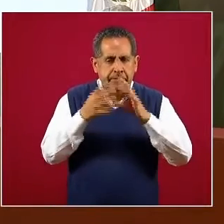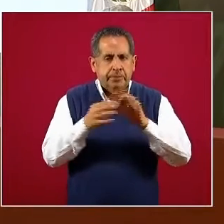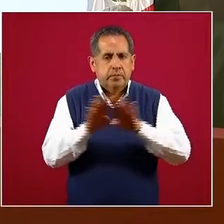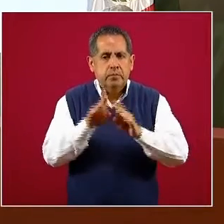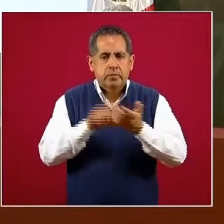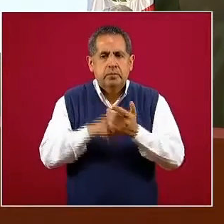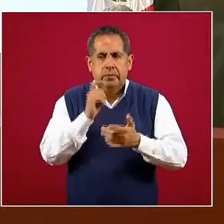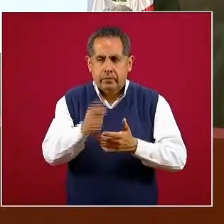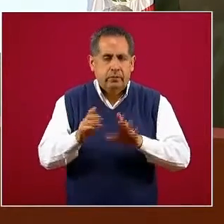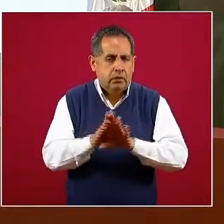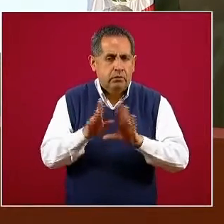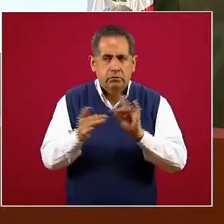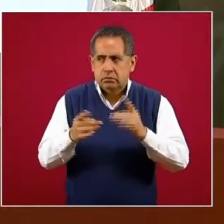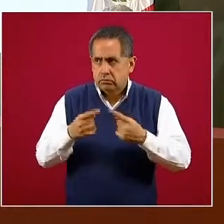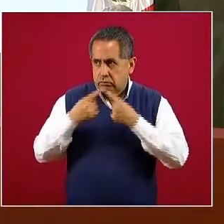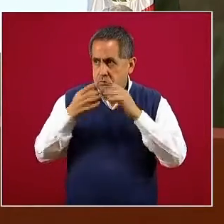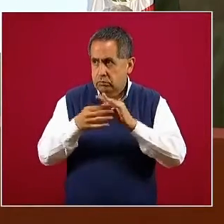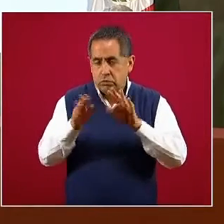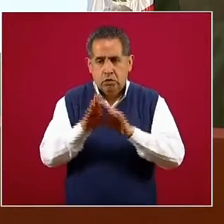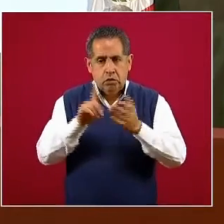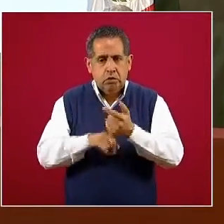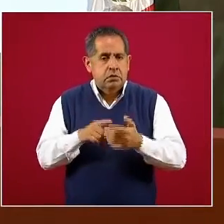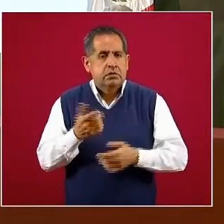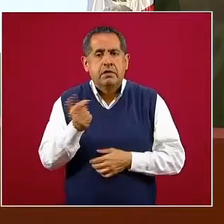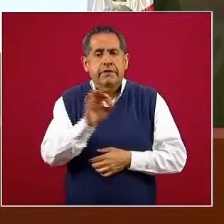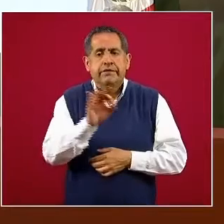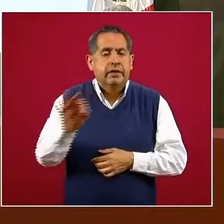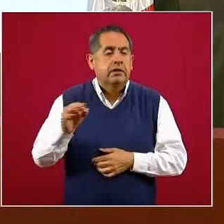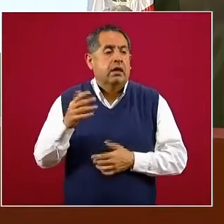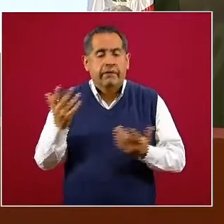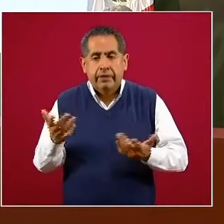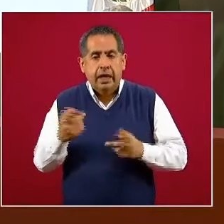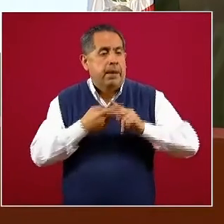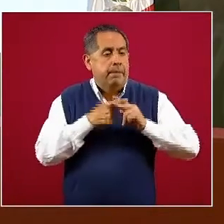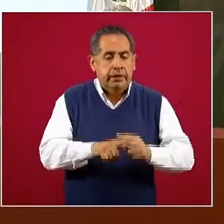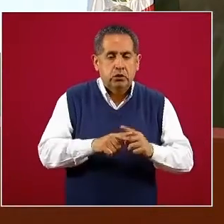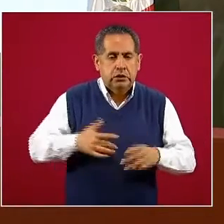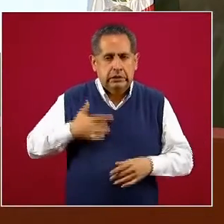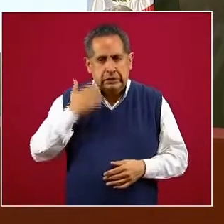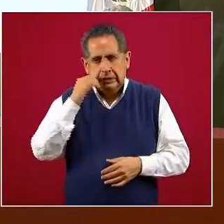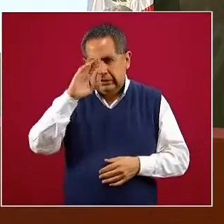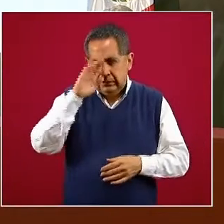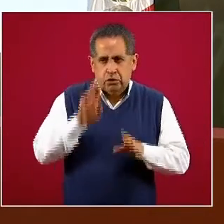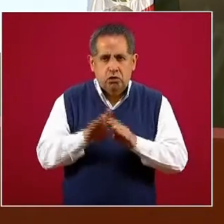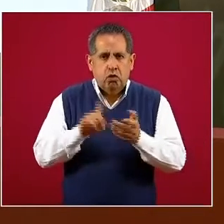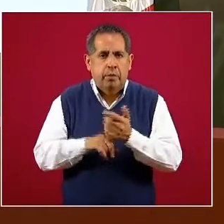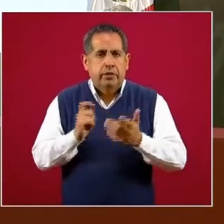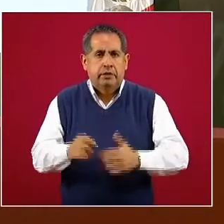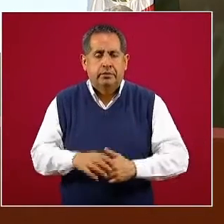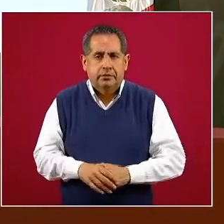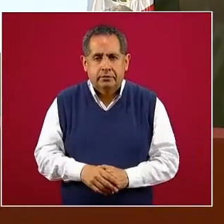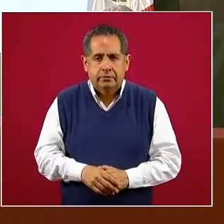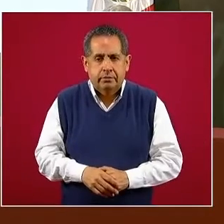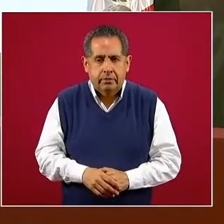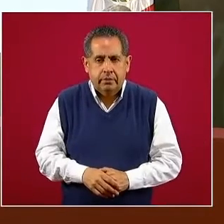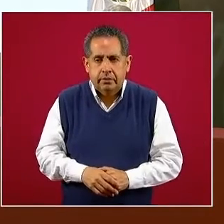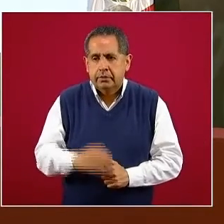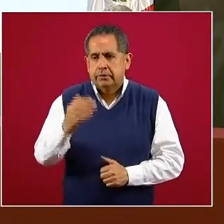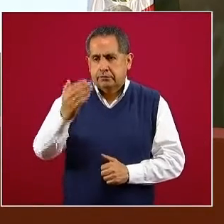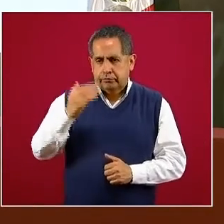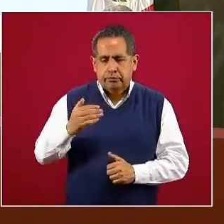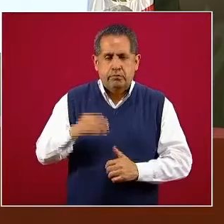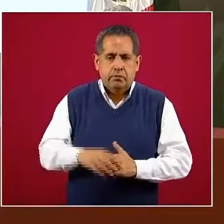solemos tener todas las semanas, con la Conferencia Nacional de Gobernadores, organizada conjuntamente por la conferencia y con